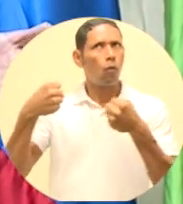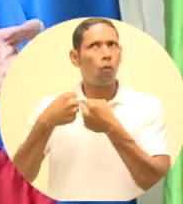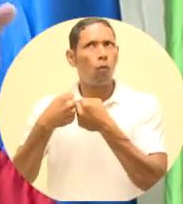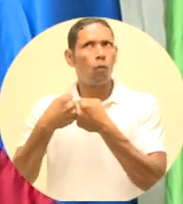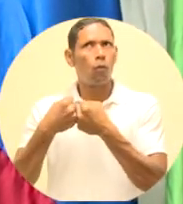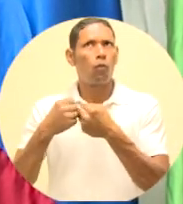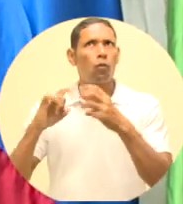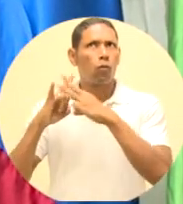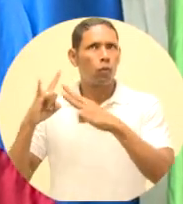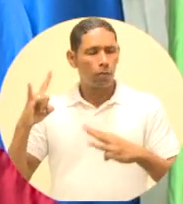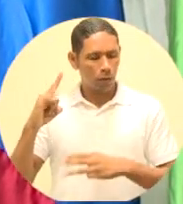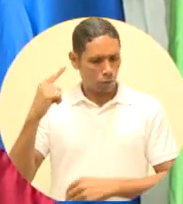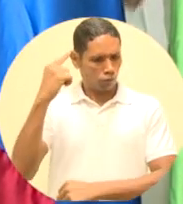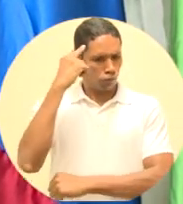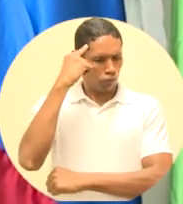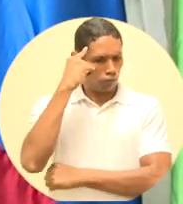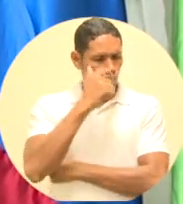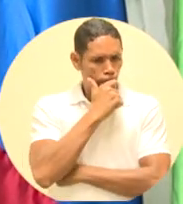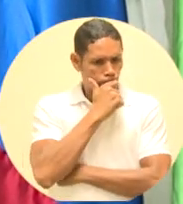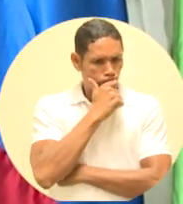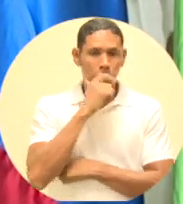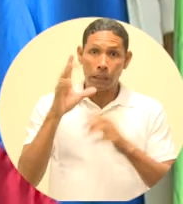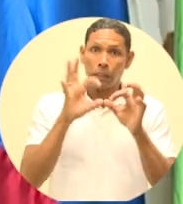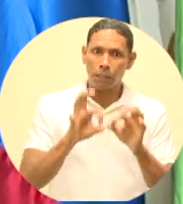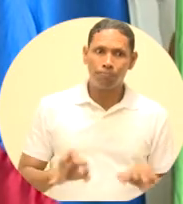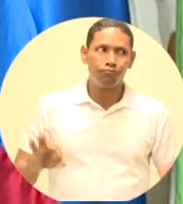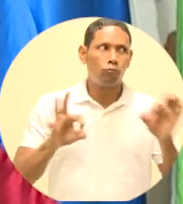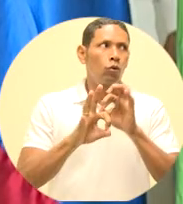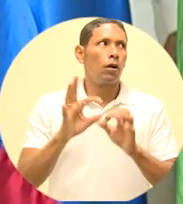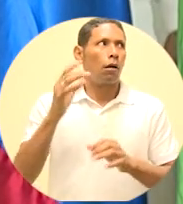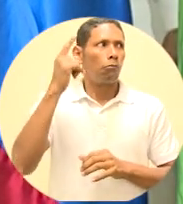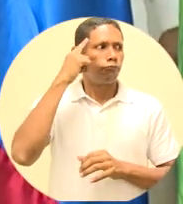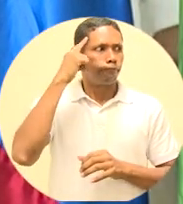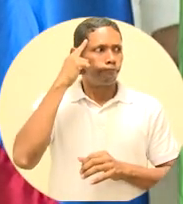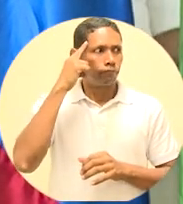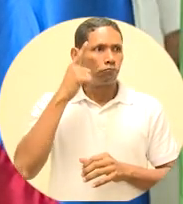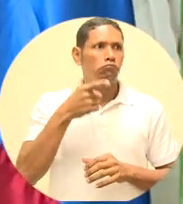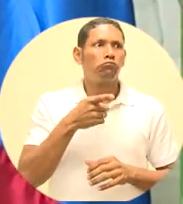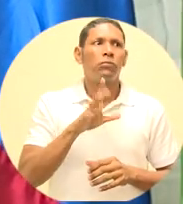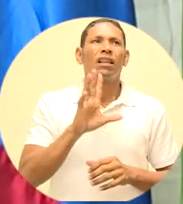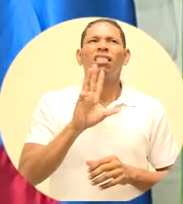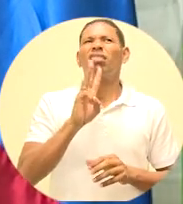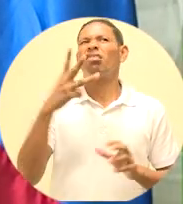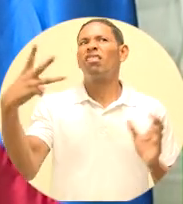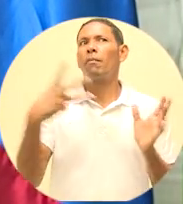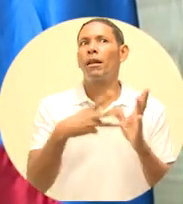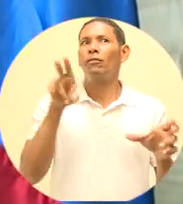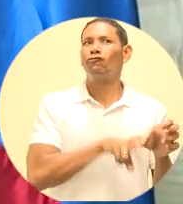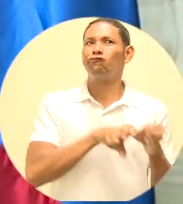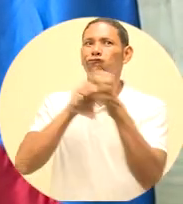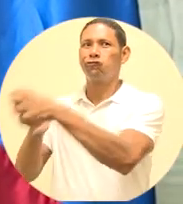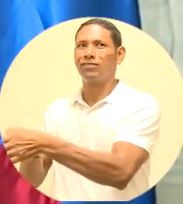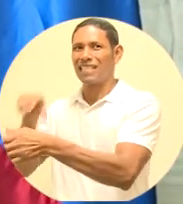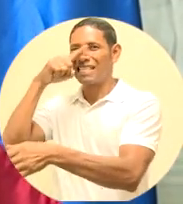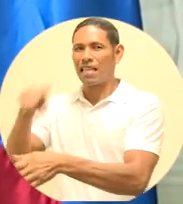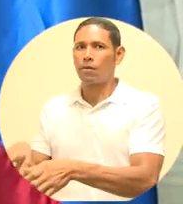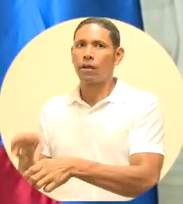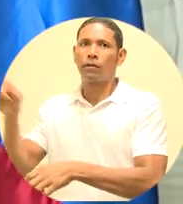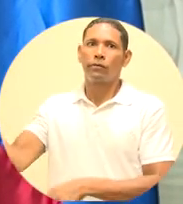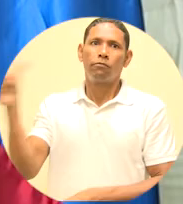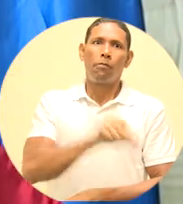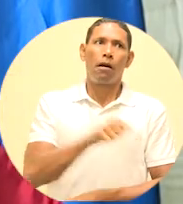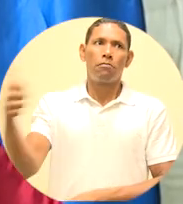Magdalena, planteamos, hombre, el solo hecho de pagar un pasaje a Santa Marta que está en el orden de los 3,000 pesos,